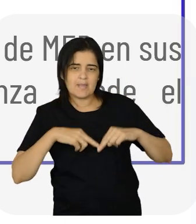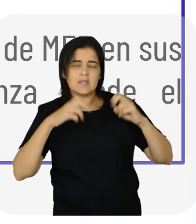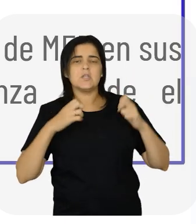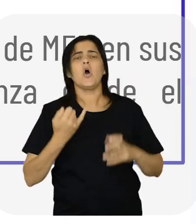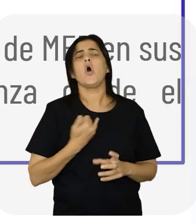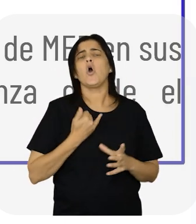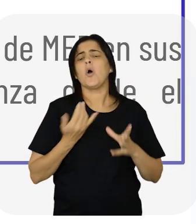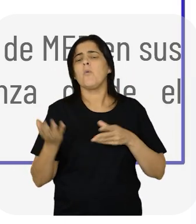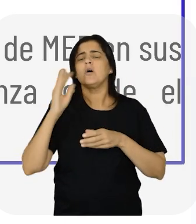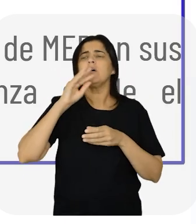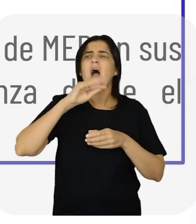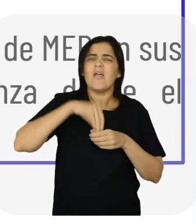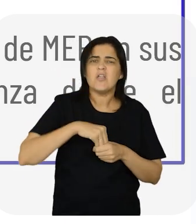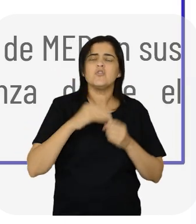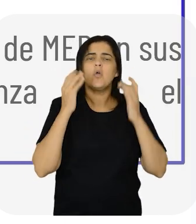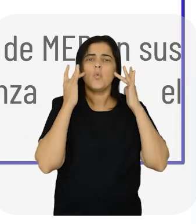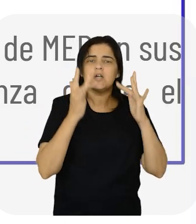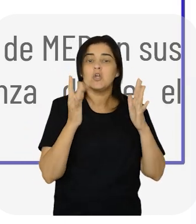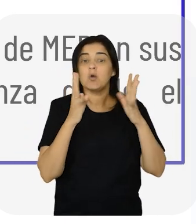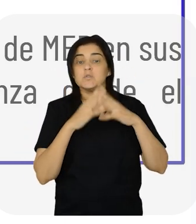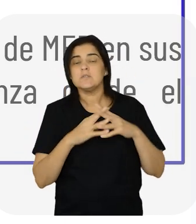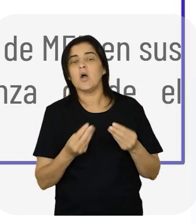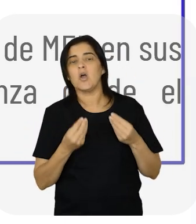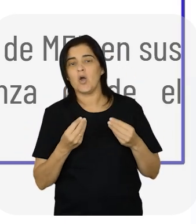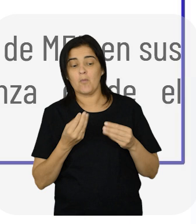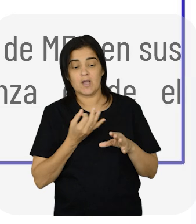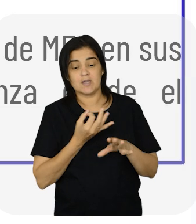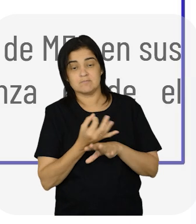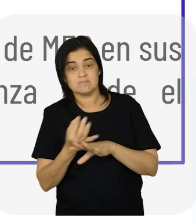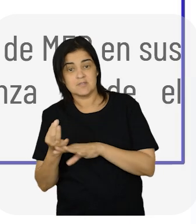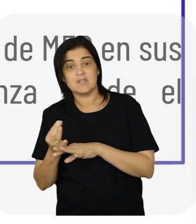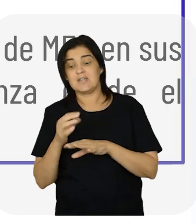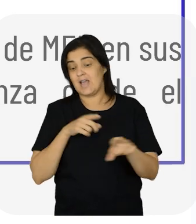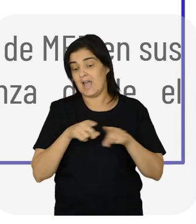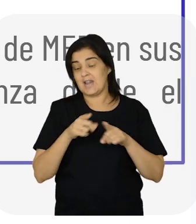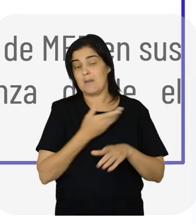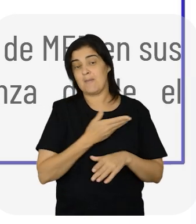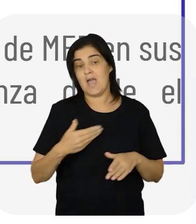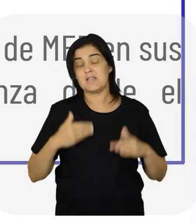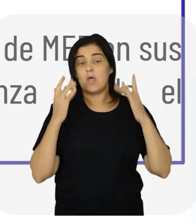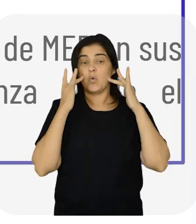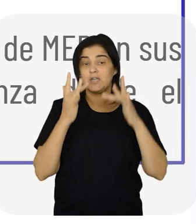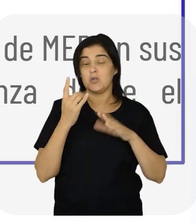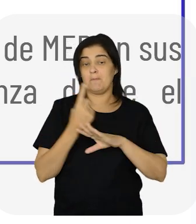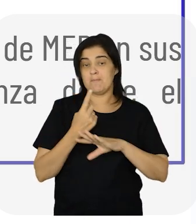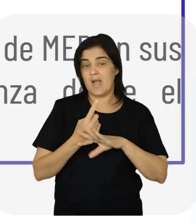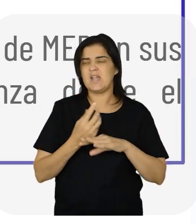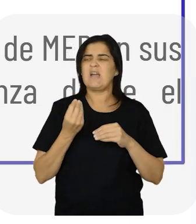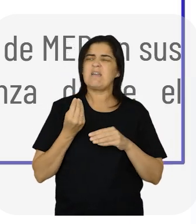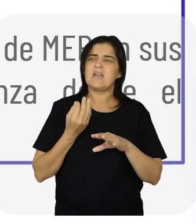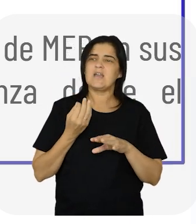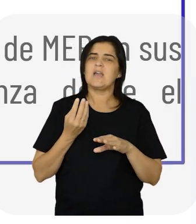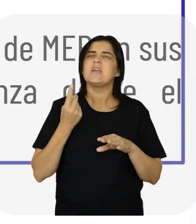se compone la formación en educación inclusiva que reciben los estudiantes de la carrera de maestro en educación primaria,